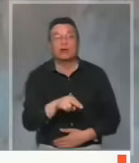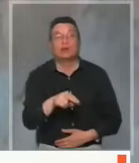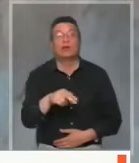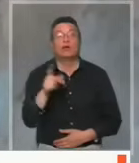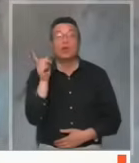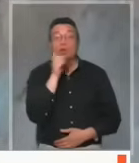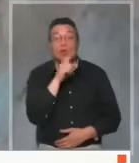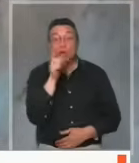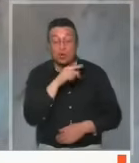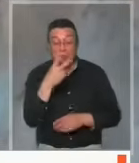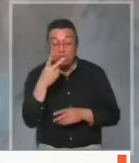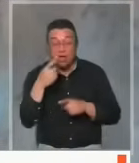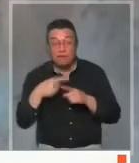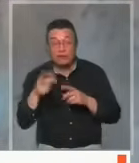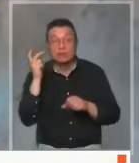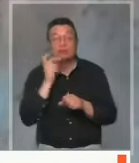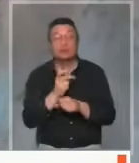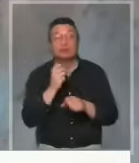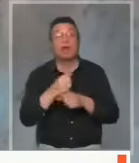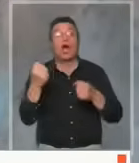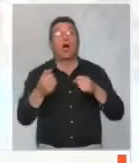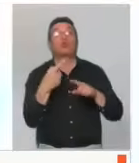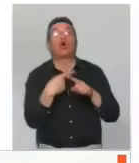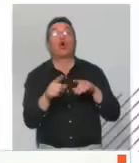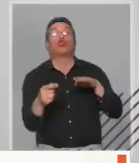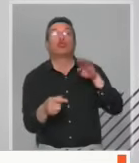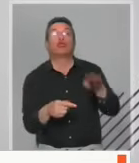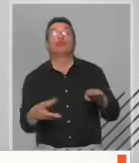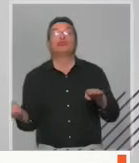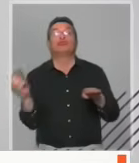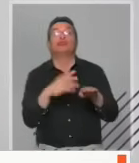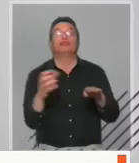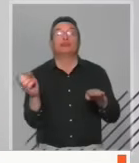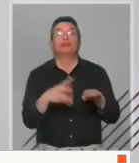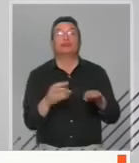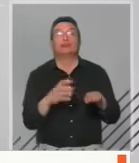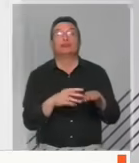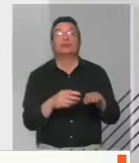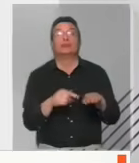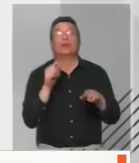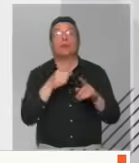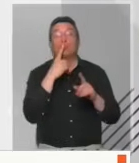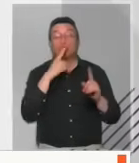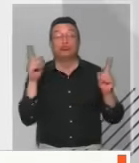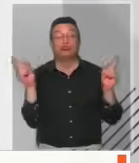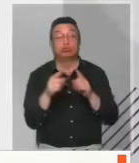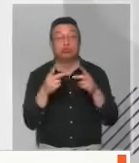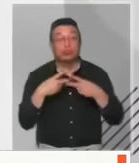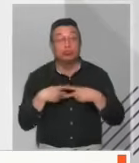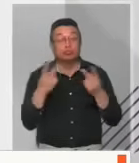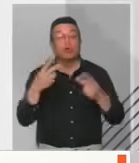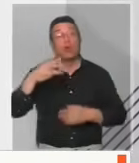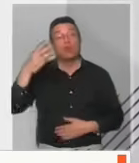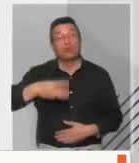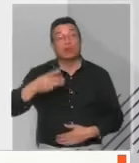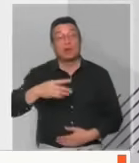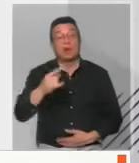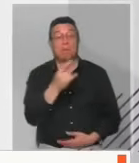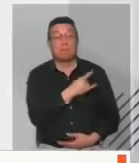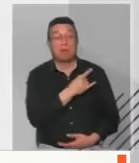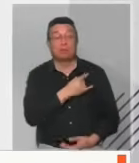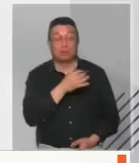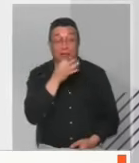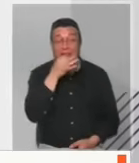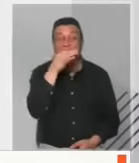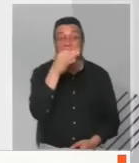últimas 2 ocasiones cambiaron hasta de auto. A través de un escueto comunicado, la municipalidad de Maipú señaló que